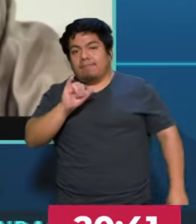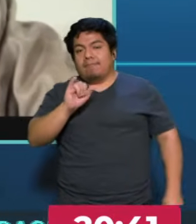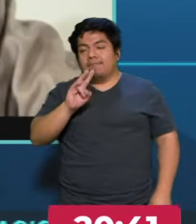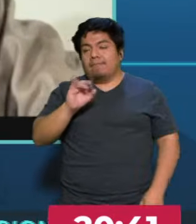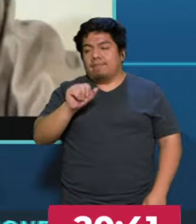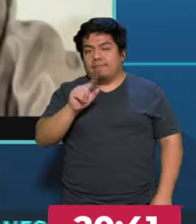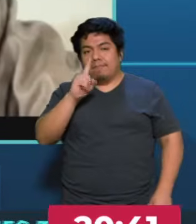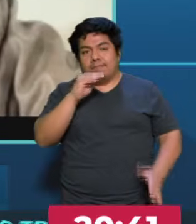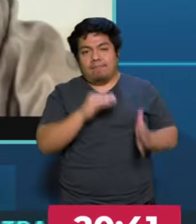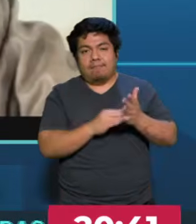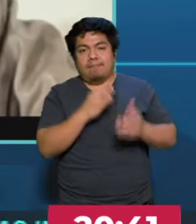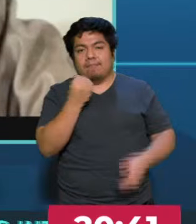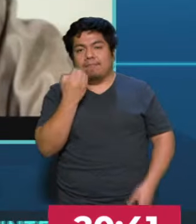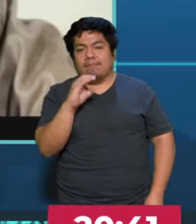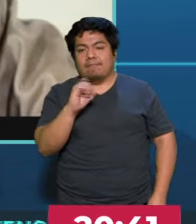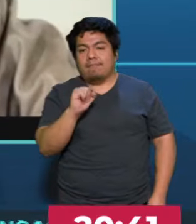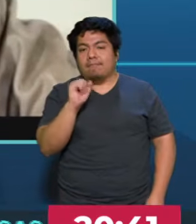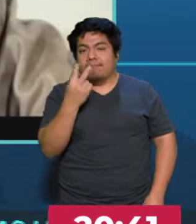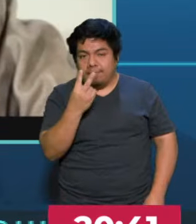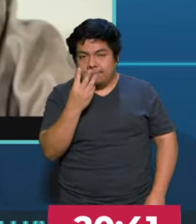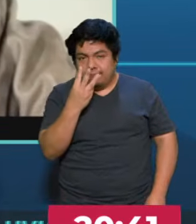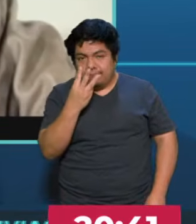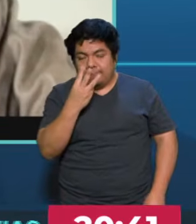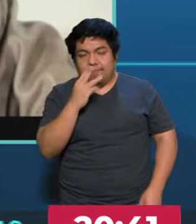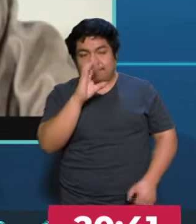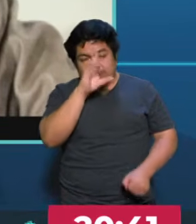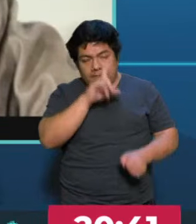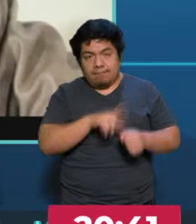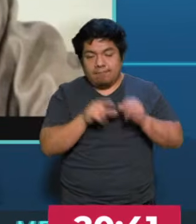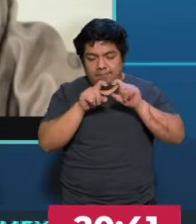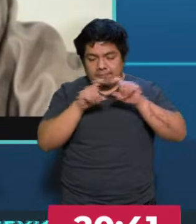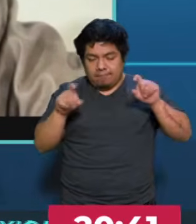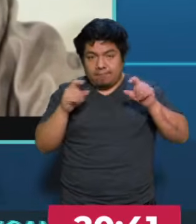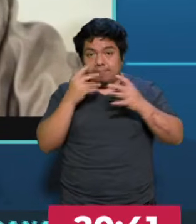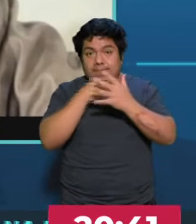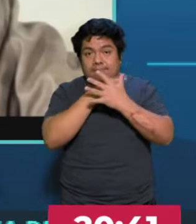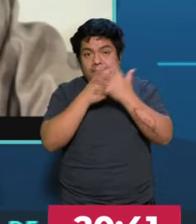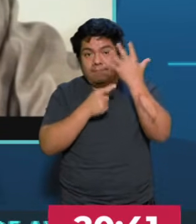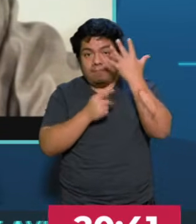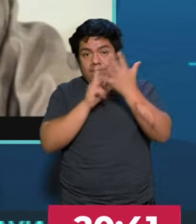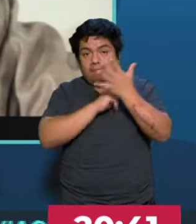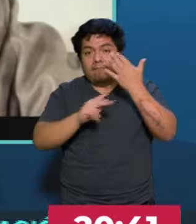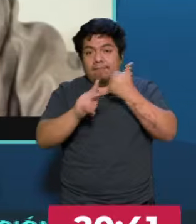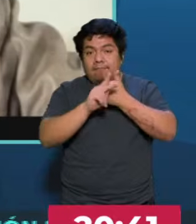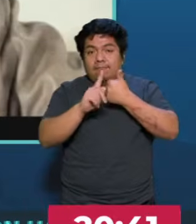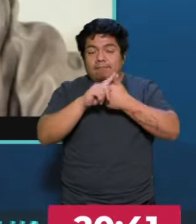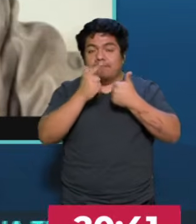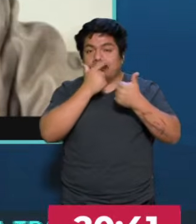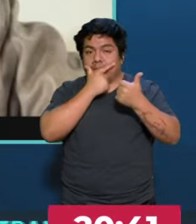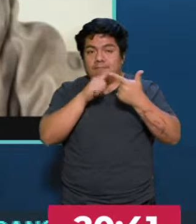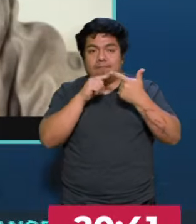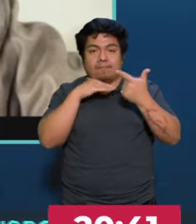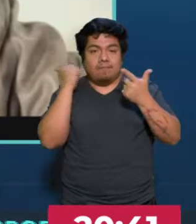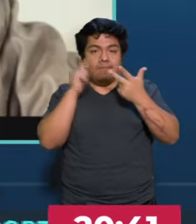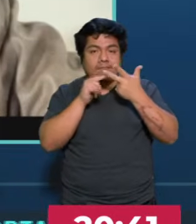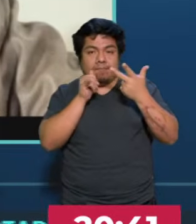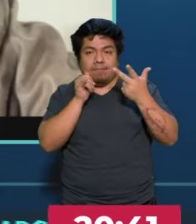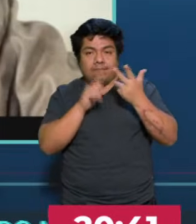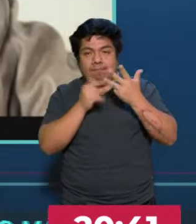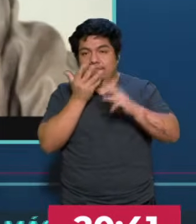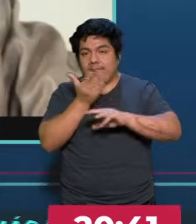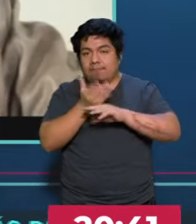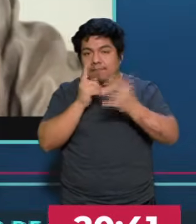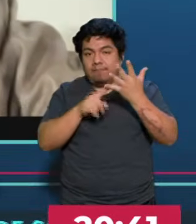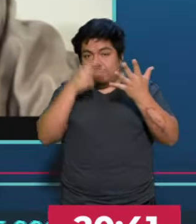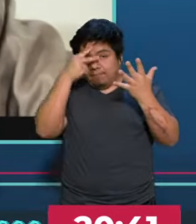de 1963 que se llama Cultura Cívica que aborda 5 naciones, que es Inglaterra, Alemania, Italia, Estados Unidos